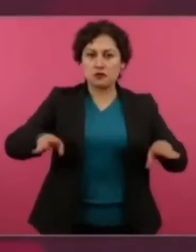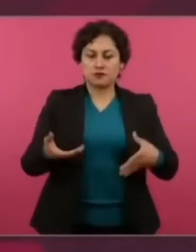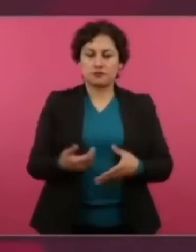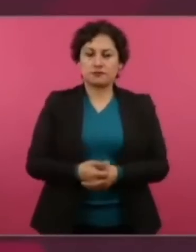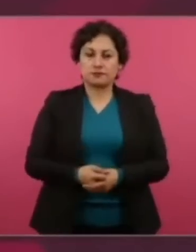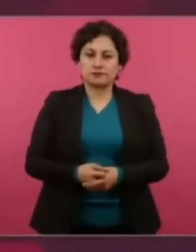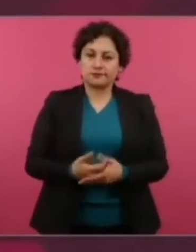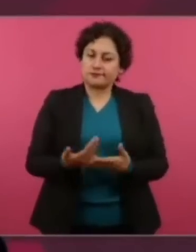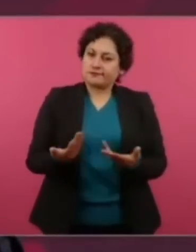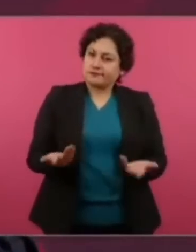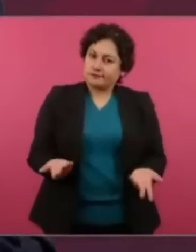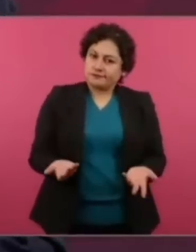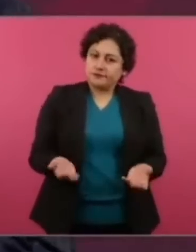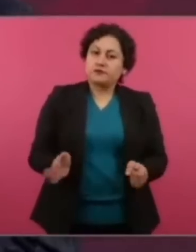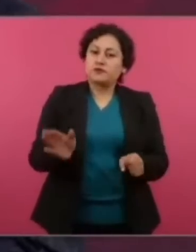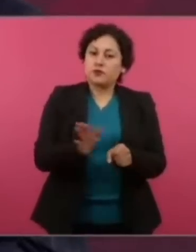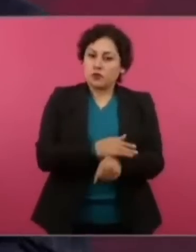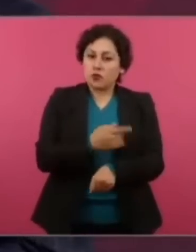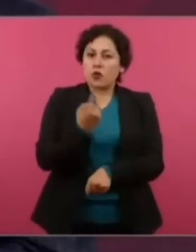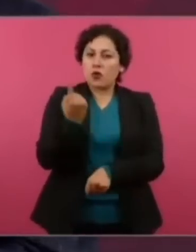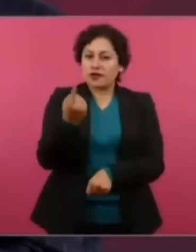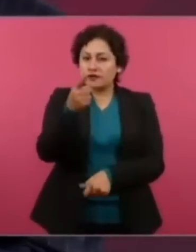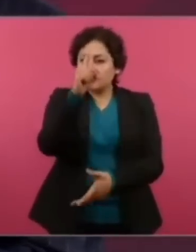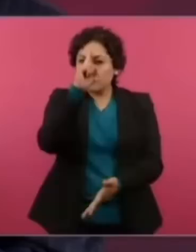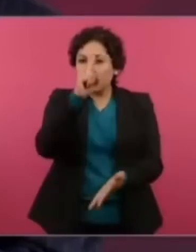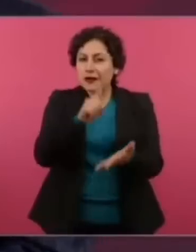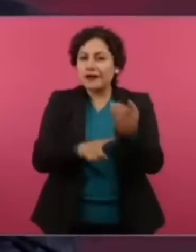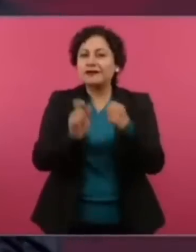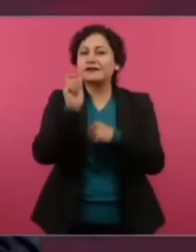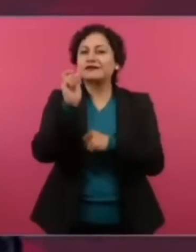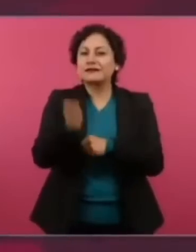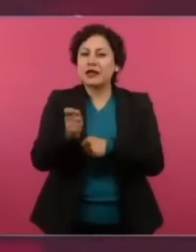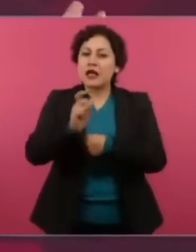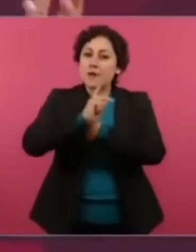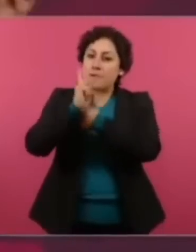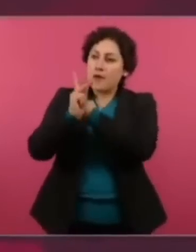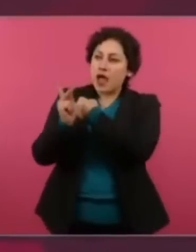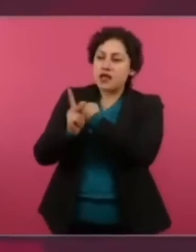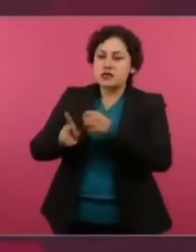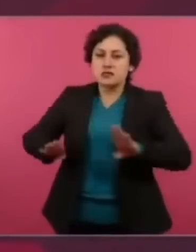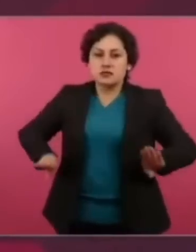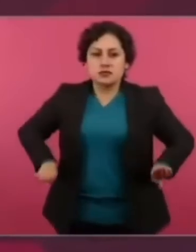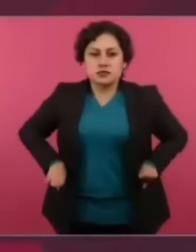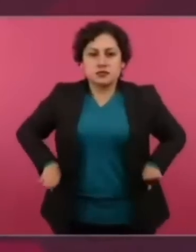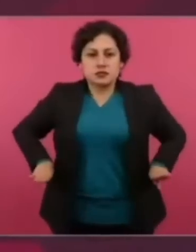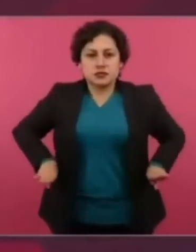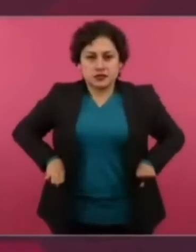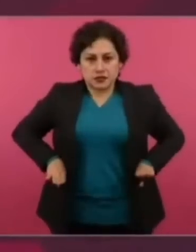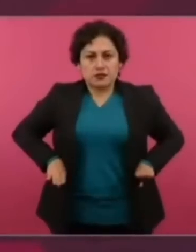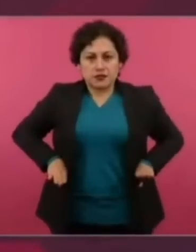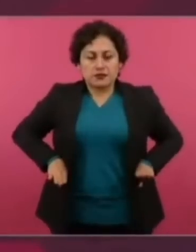Entonces, ¿qué tienen que hacer los gobiernos progresistas? Pues recoger